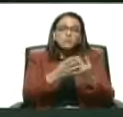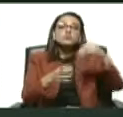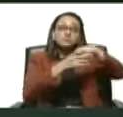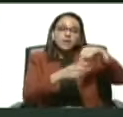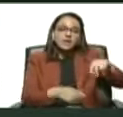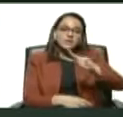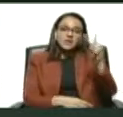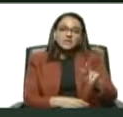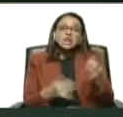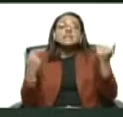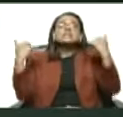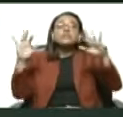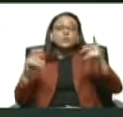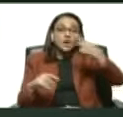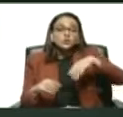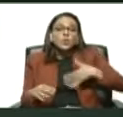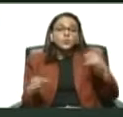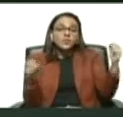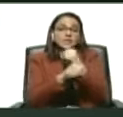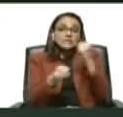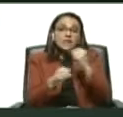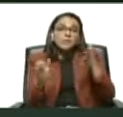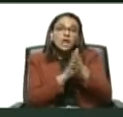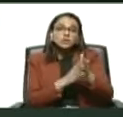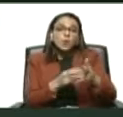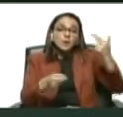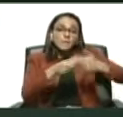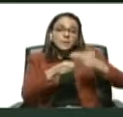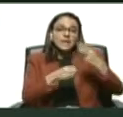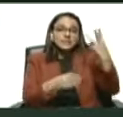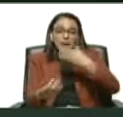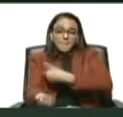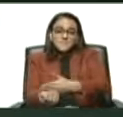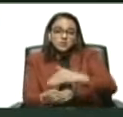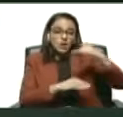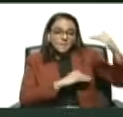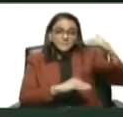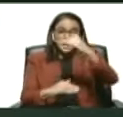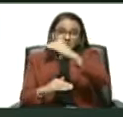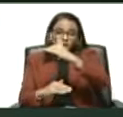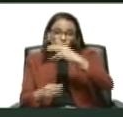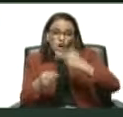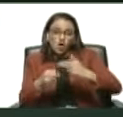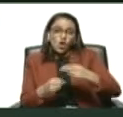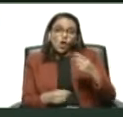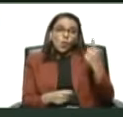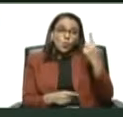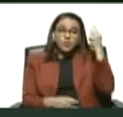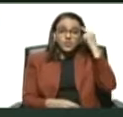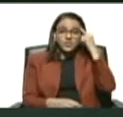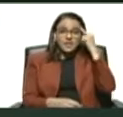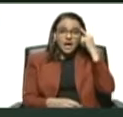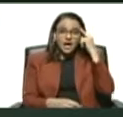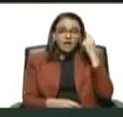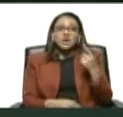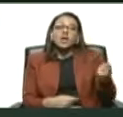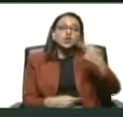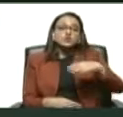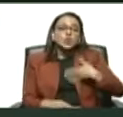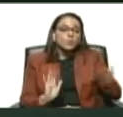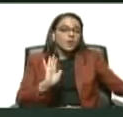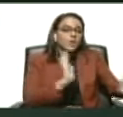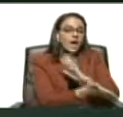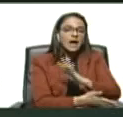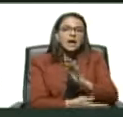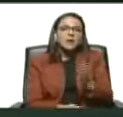de producción de 3 millones de barriles día, por ejemplo, tendría para agotar sus reservas casi